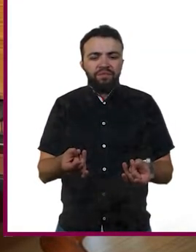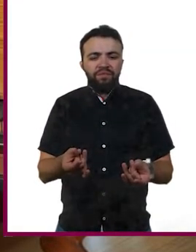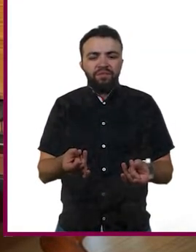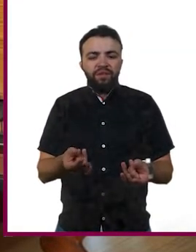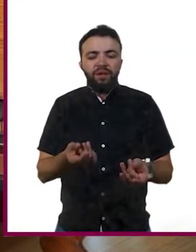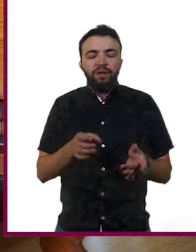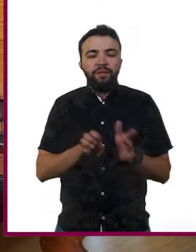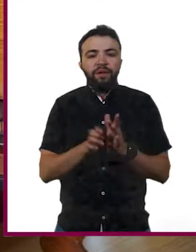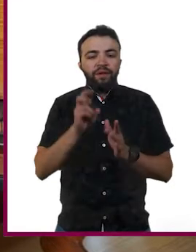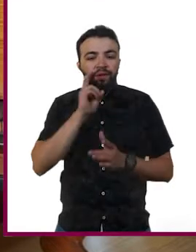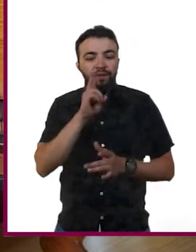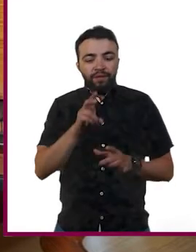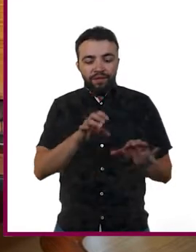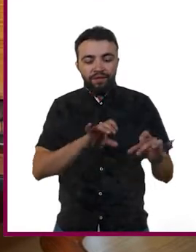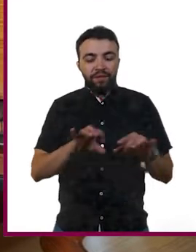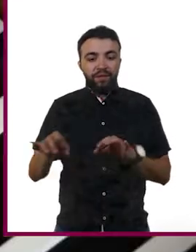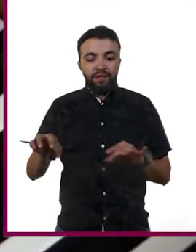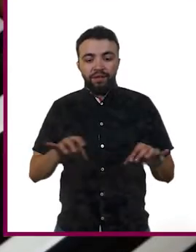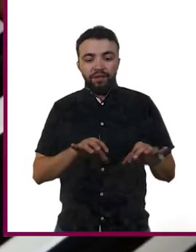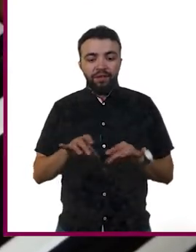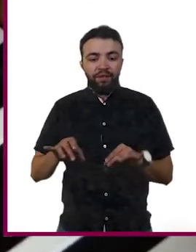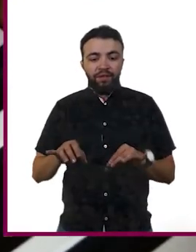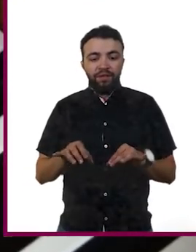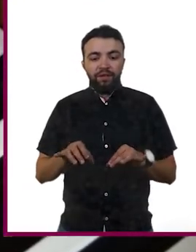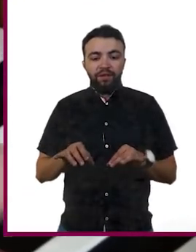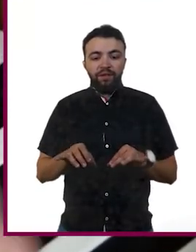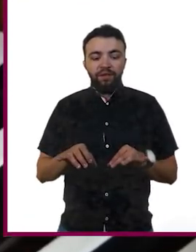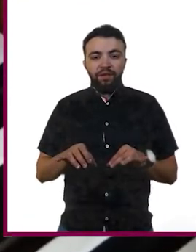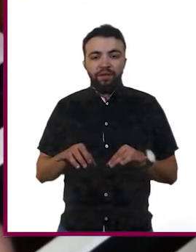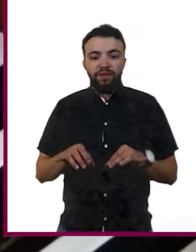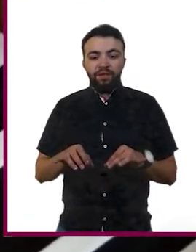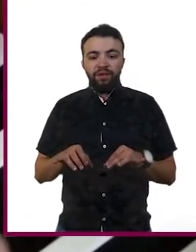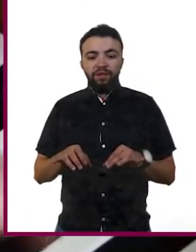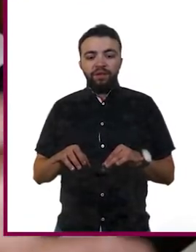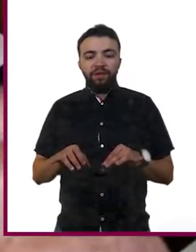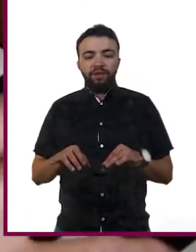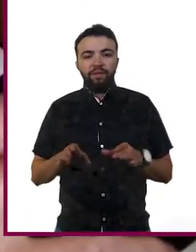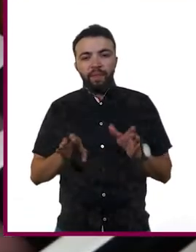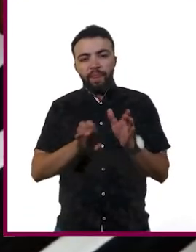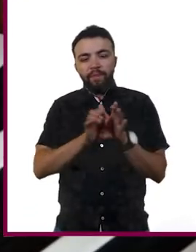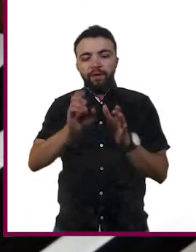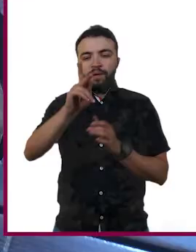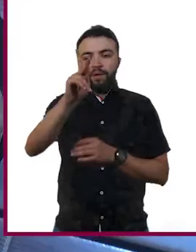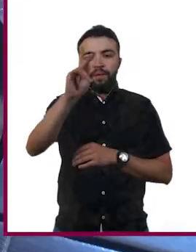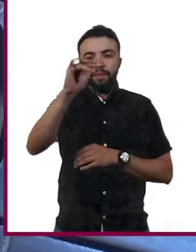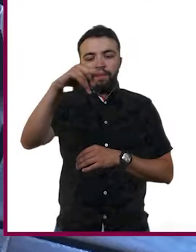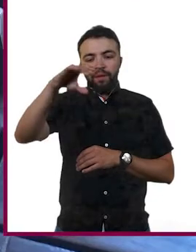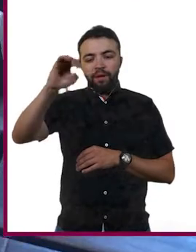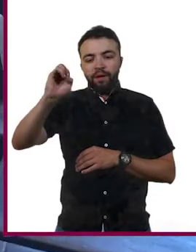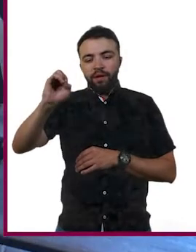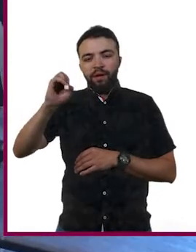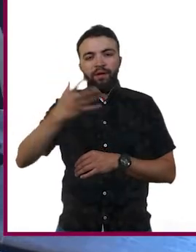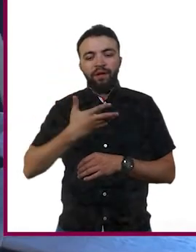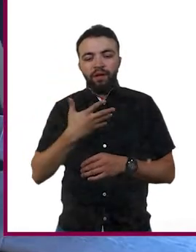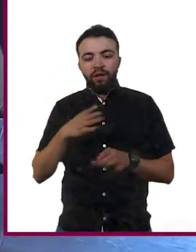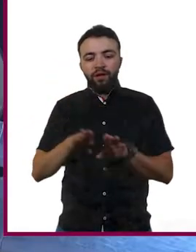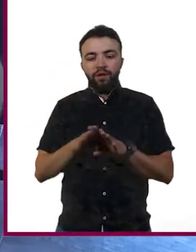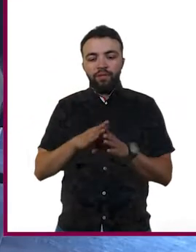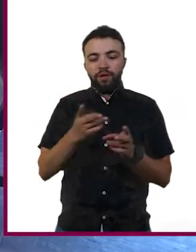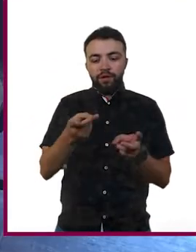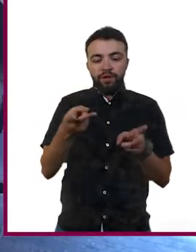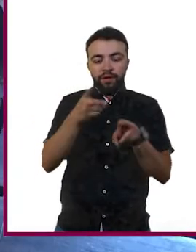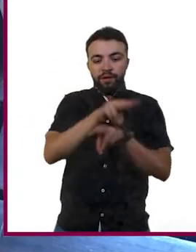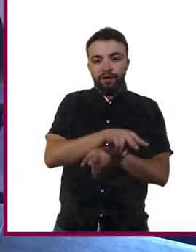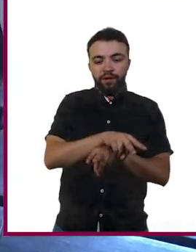las teclas son mucho más, además de que es inversa, o sea, un piano tiene los naturales en blanco y